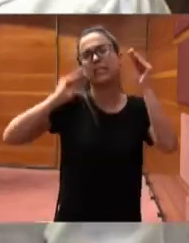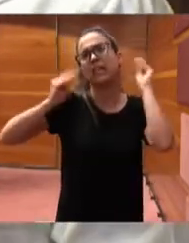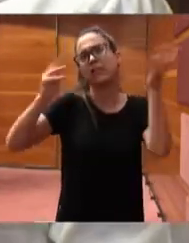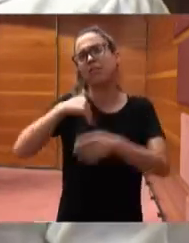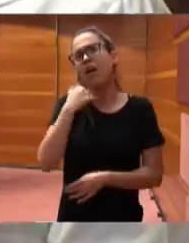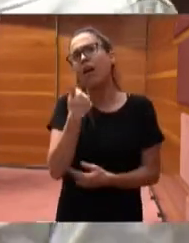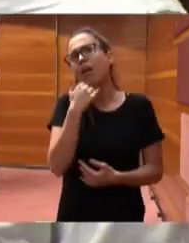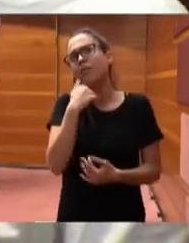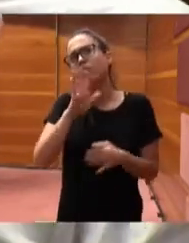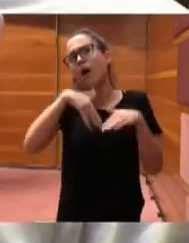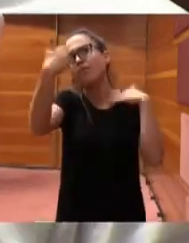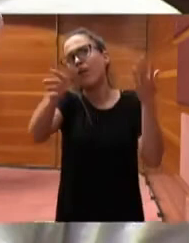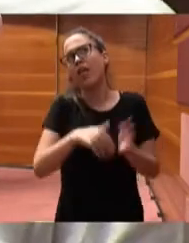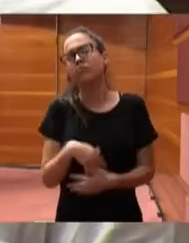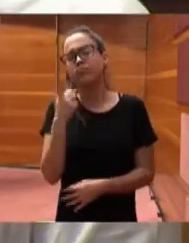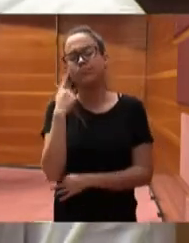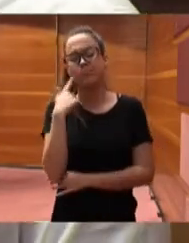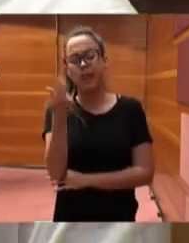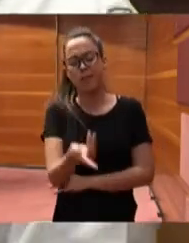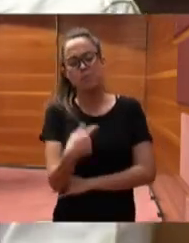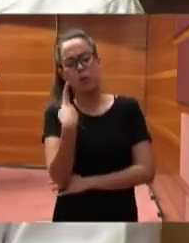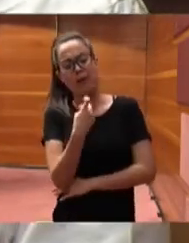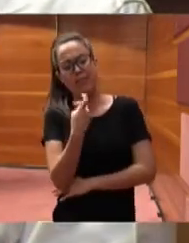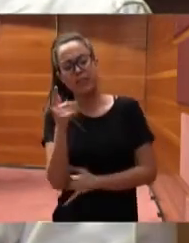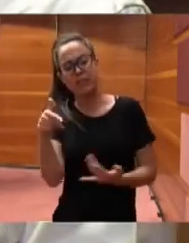dentro, y que sepan llamar hacia adentro y digan, oye, me hace falta